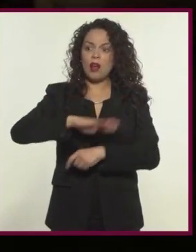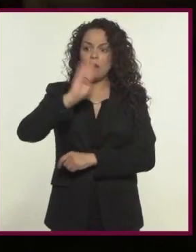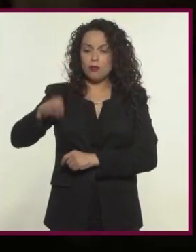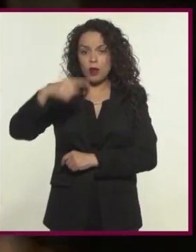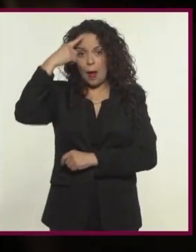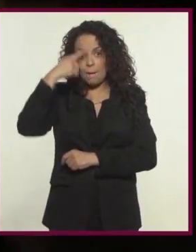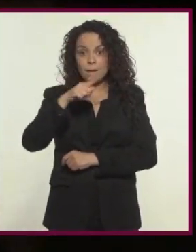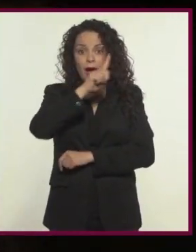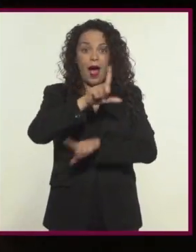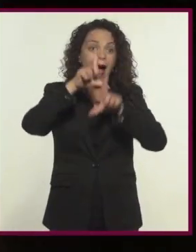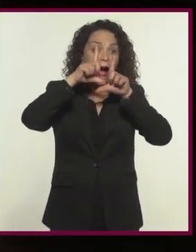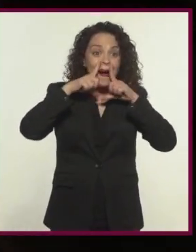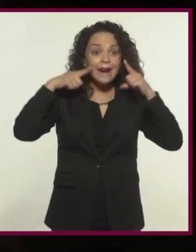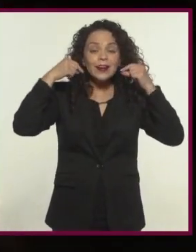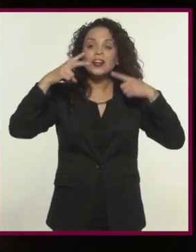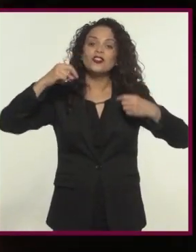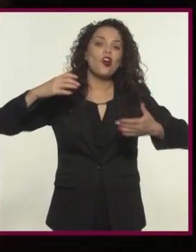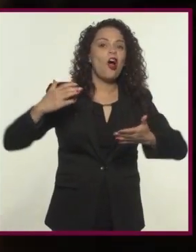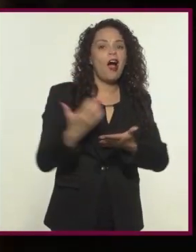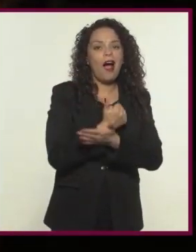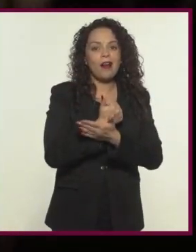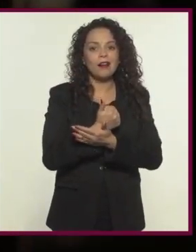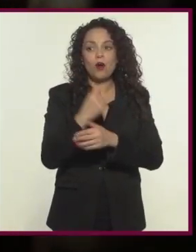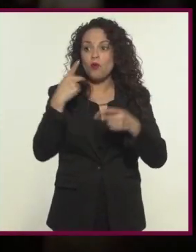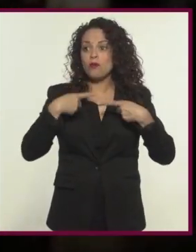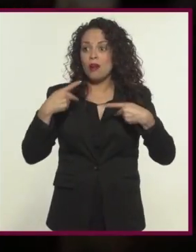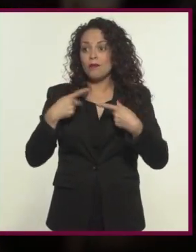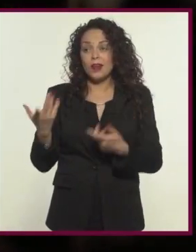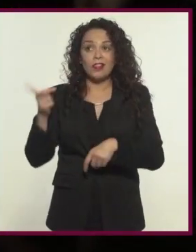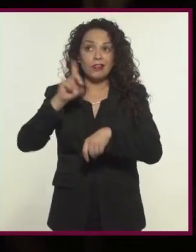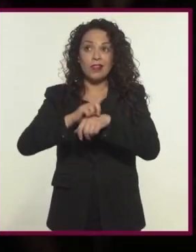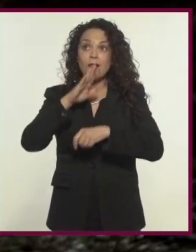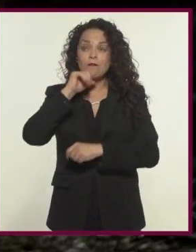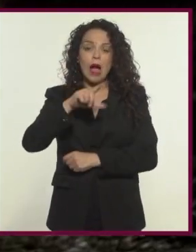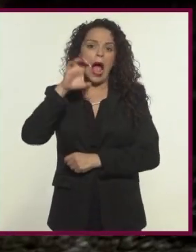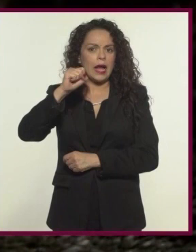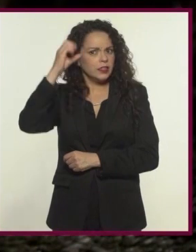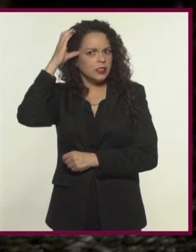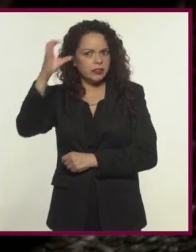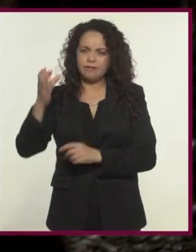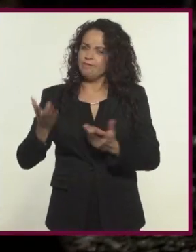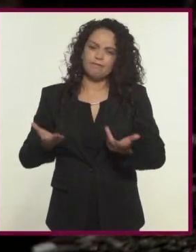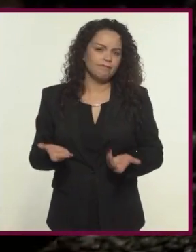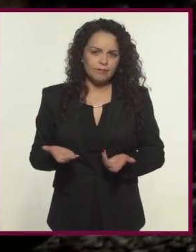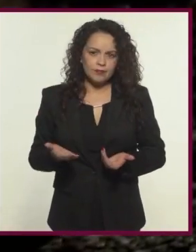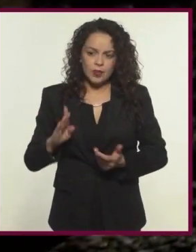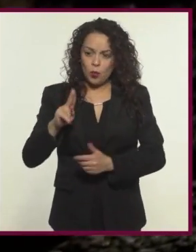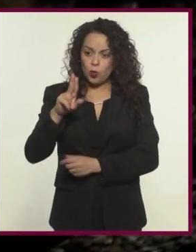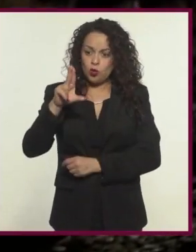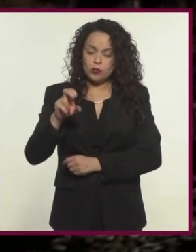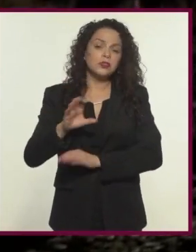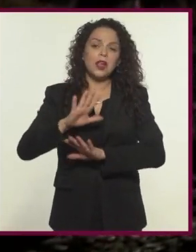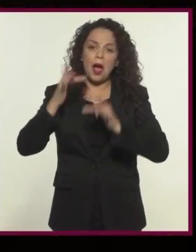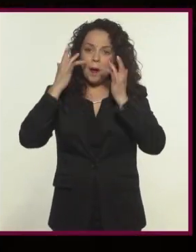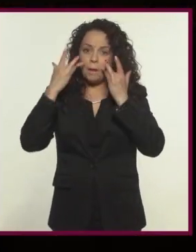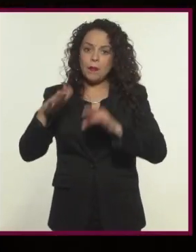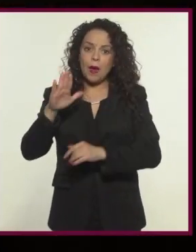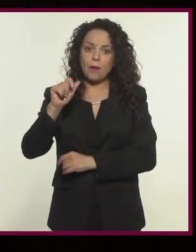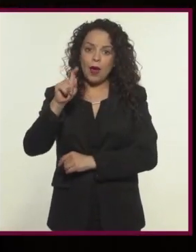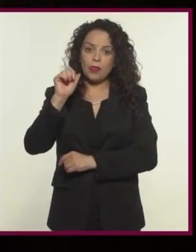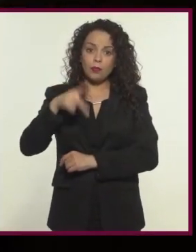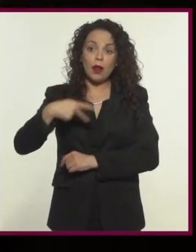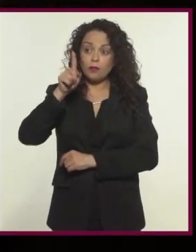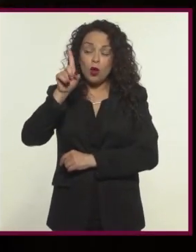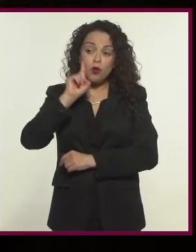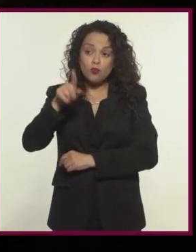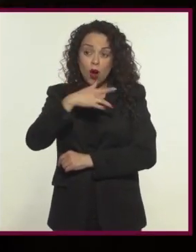para que el Joker no ganara al demostrar que cualquiera que tuviera un mal día podía volverse un criminal. Bruce logró dejar de ser Batman, pero la